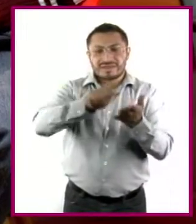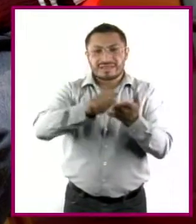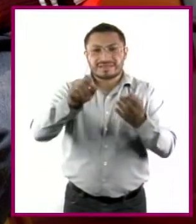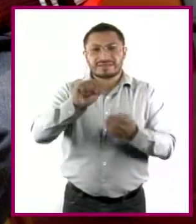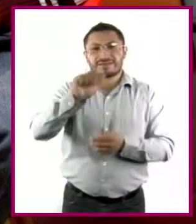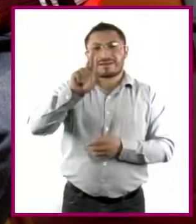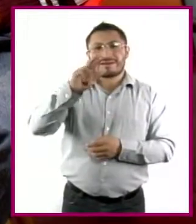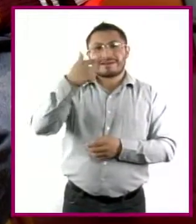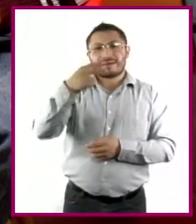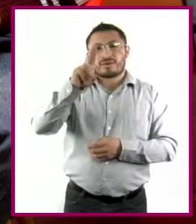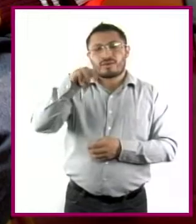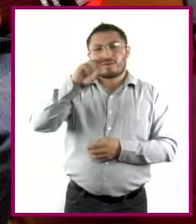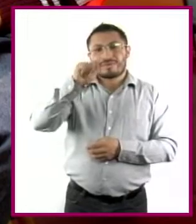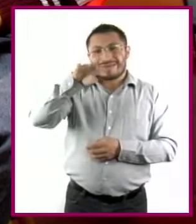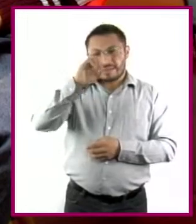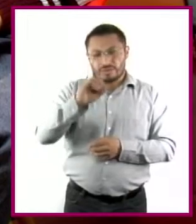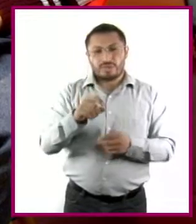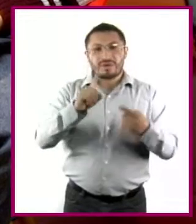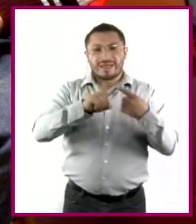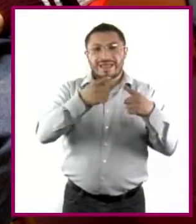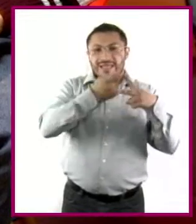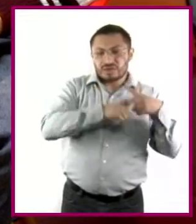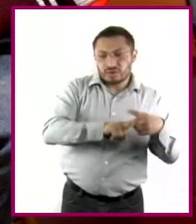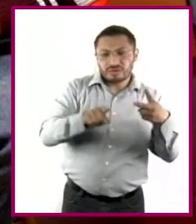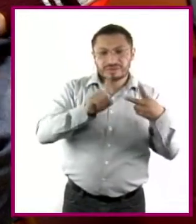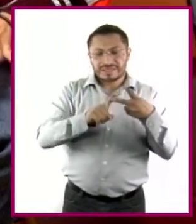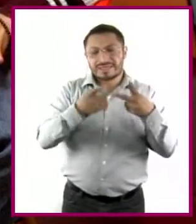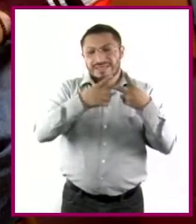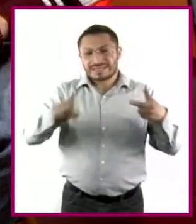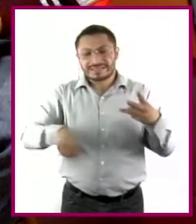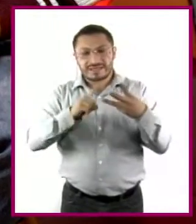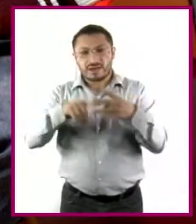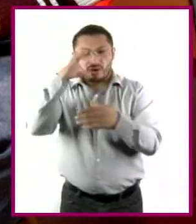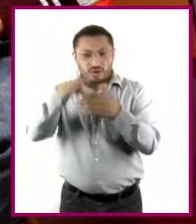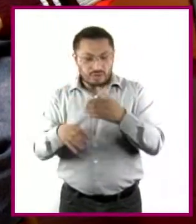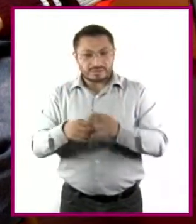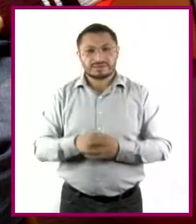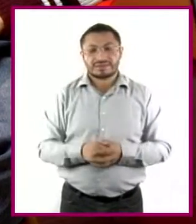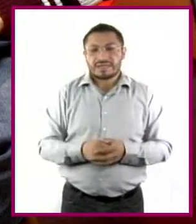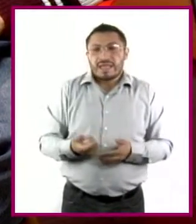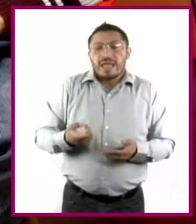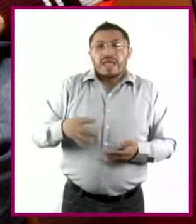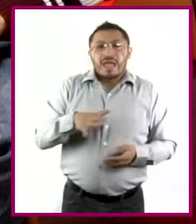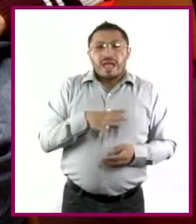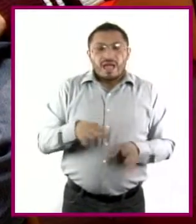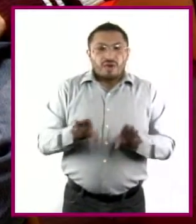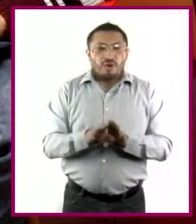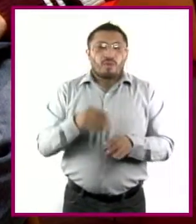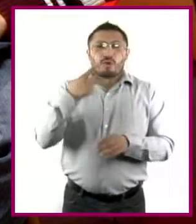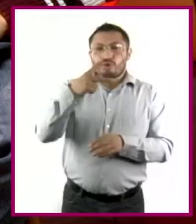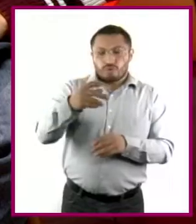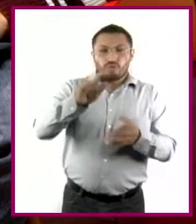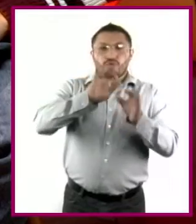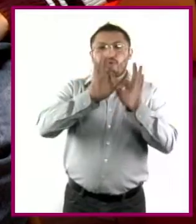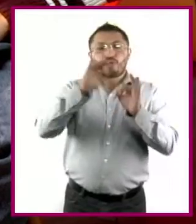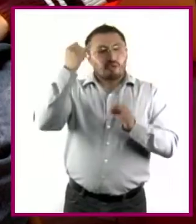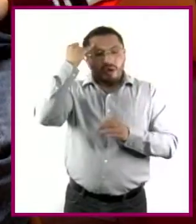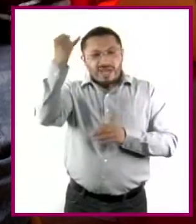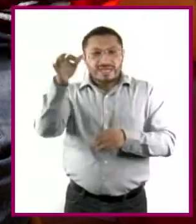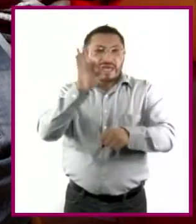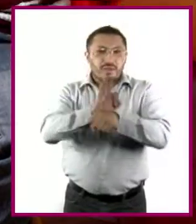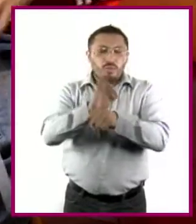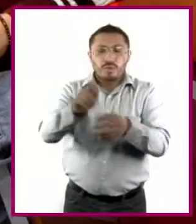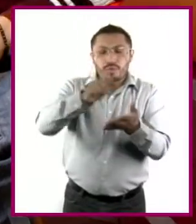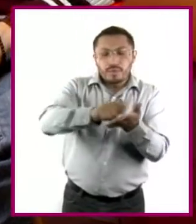introducción, desarrollo y conclusión. Su argumentación parte de la defensa racional de una postura o punto de vista, que se